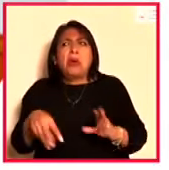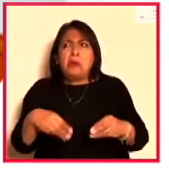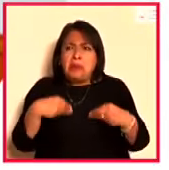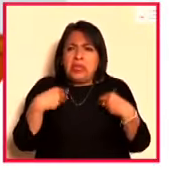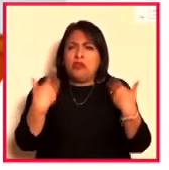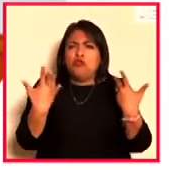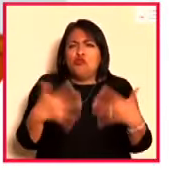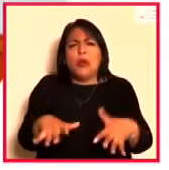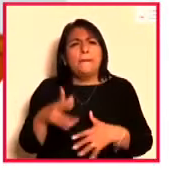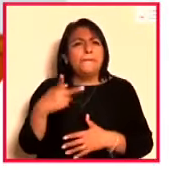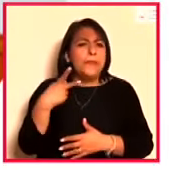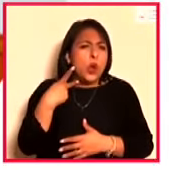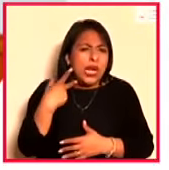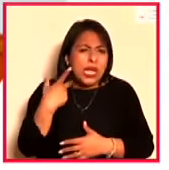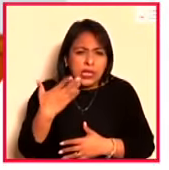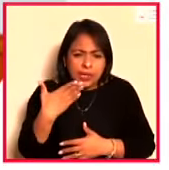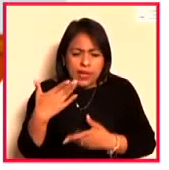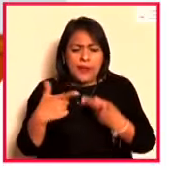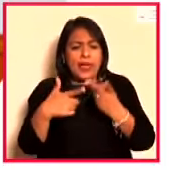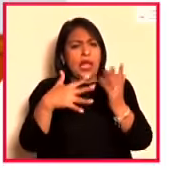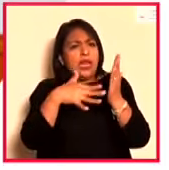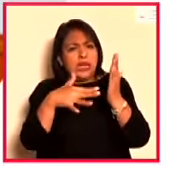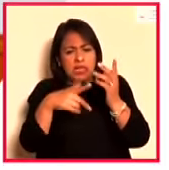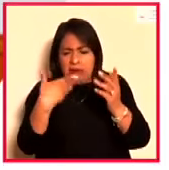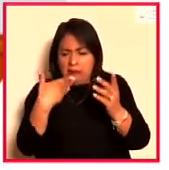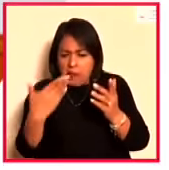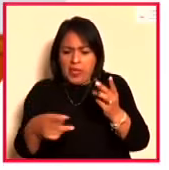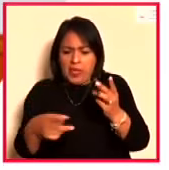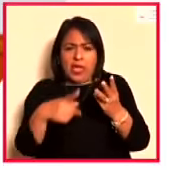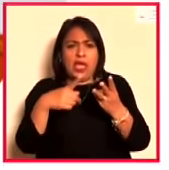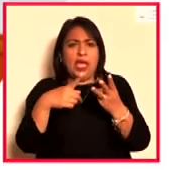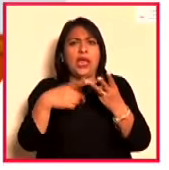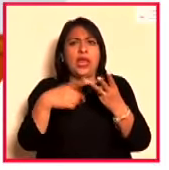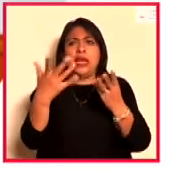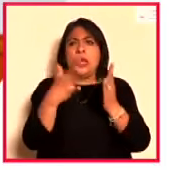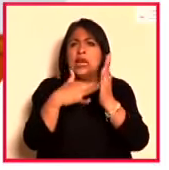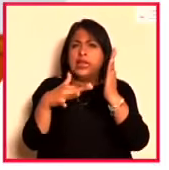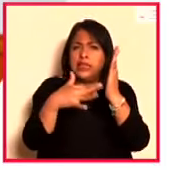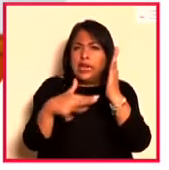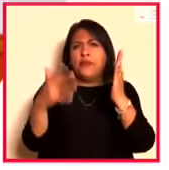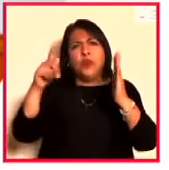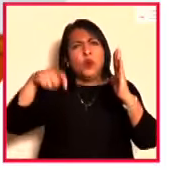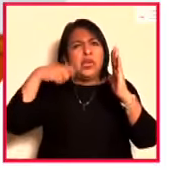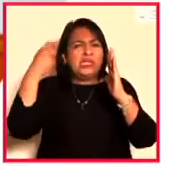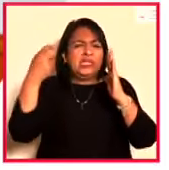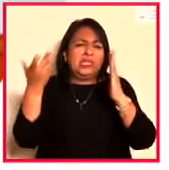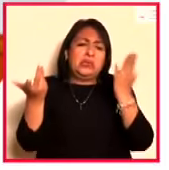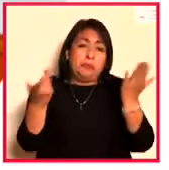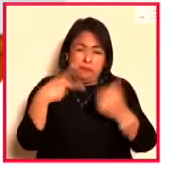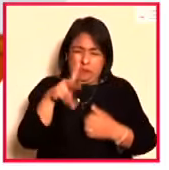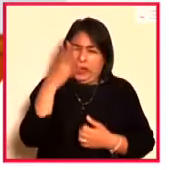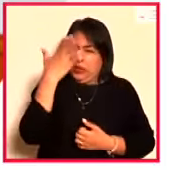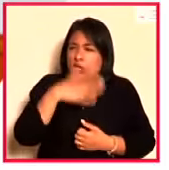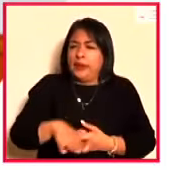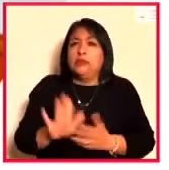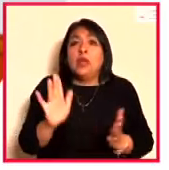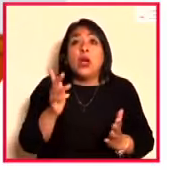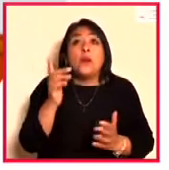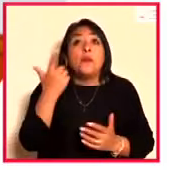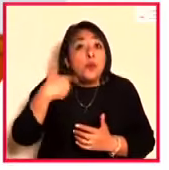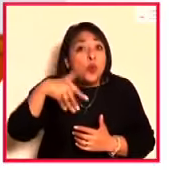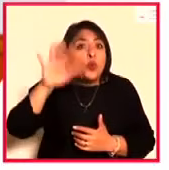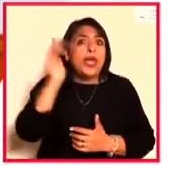político, una vida rica en lo literario, una vida rica en la literatura y en el cine. Pero ¿saben qué? Me hubiera gustado ser beisbolista